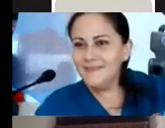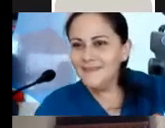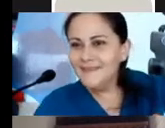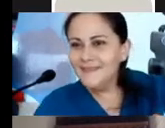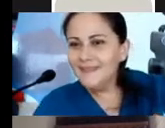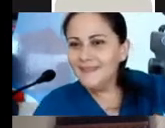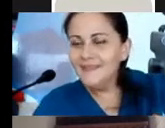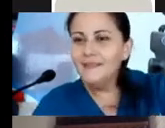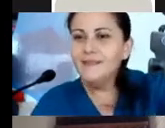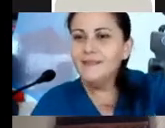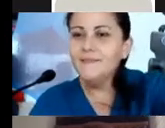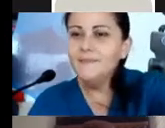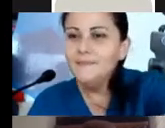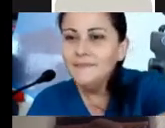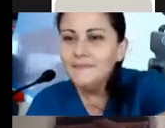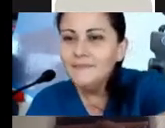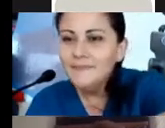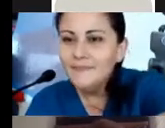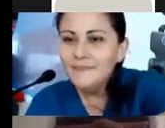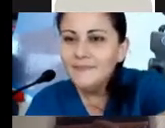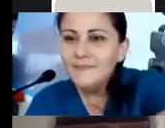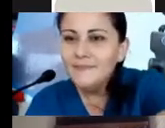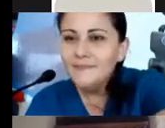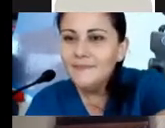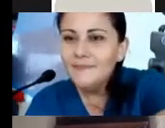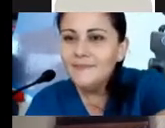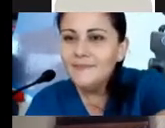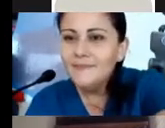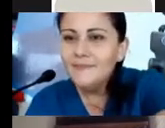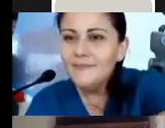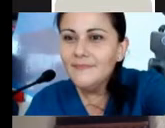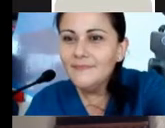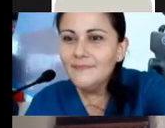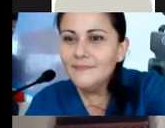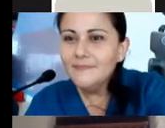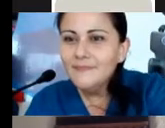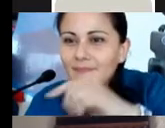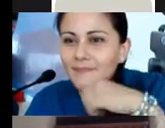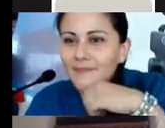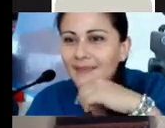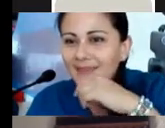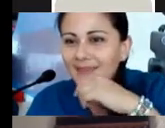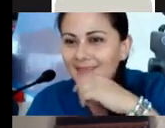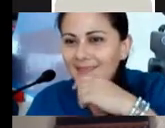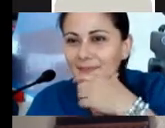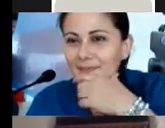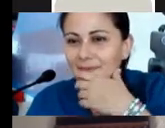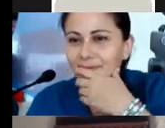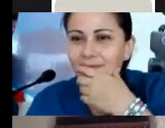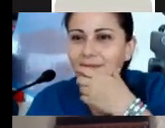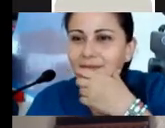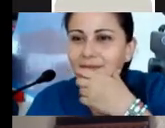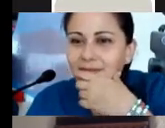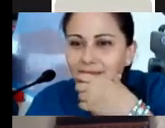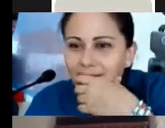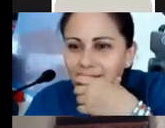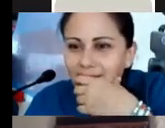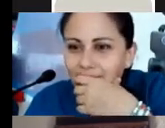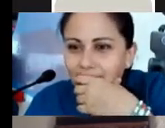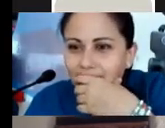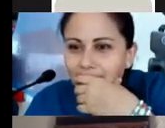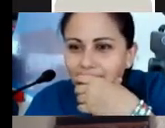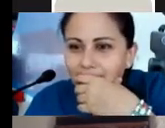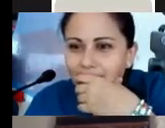siente dolor. Y por eso hablamos claramente que el sistema postural del que vamos a hablar hoy tiene que ir sobre un sistema de